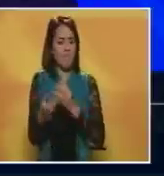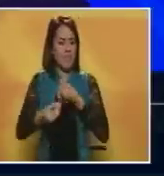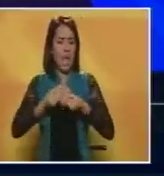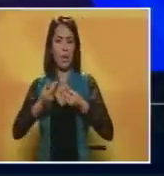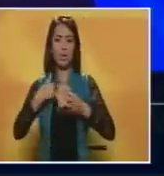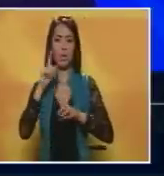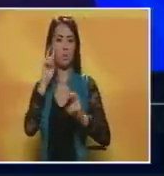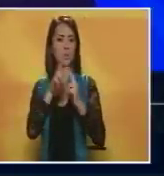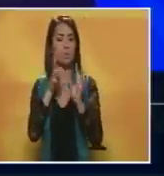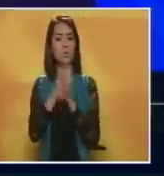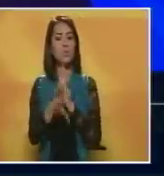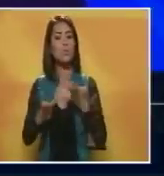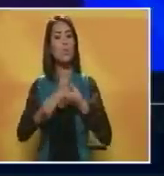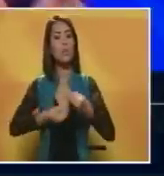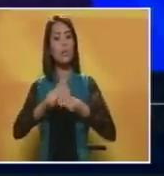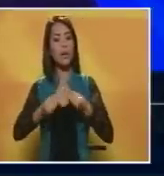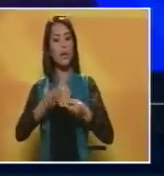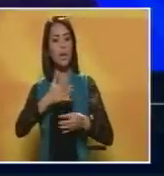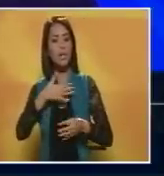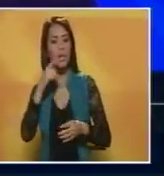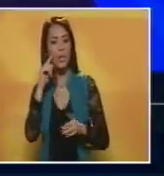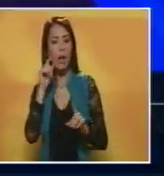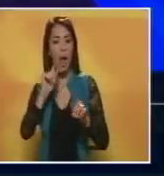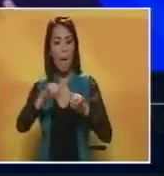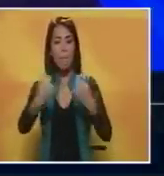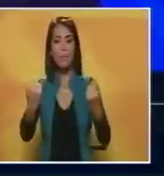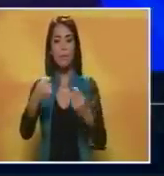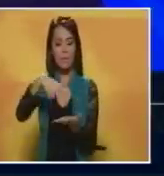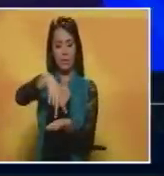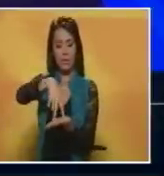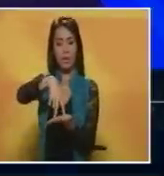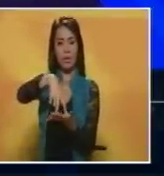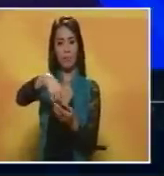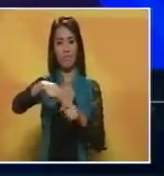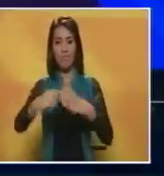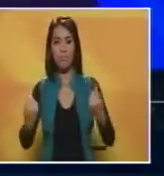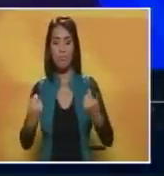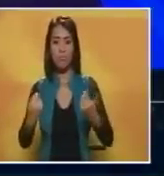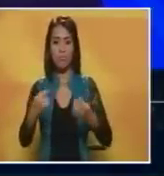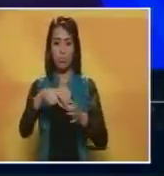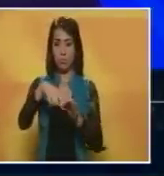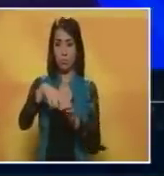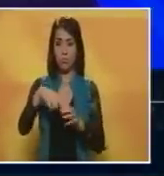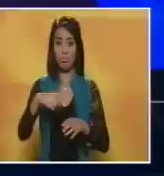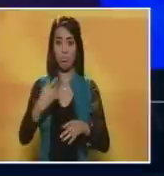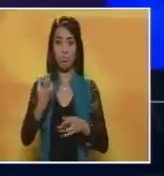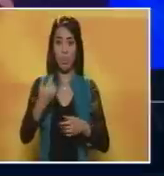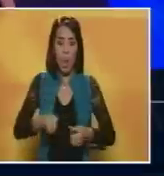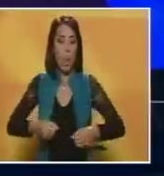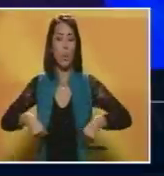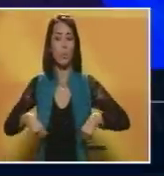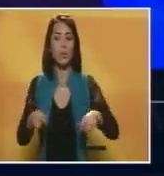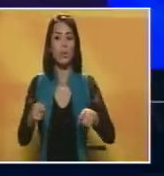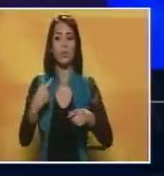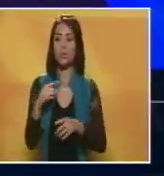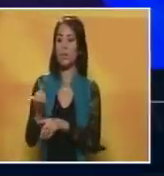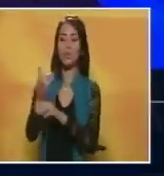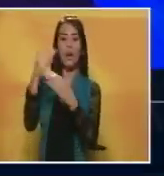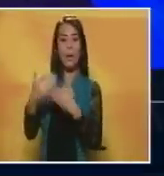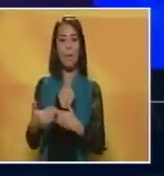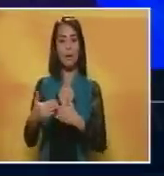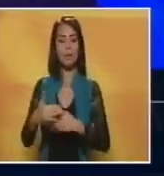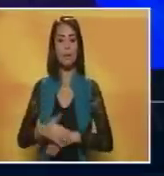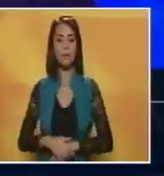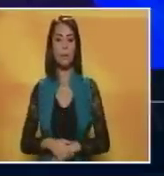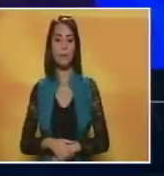te consigo a ti y lo primero que hago que te quiero la pierna después de que ahora la pierna te doy la muleta te pongo contra la pared con una pena que